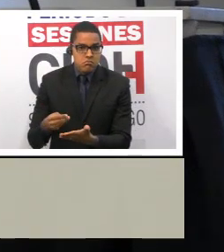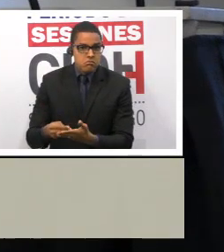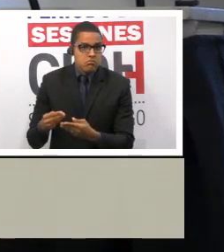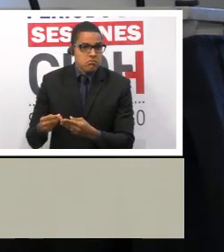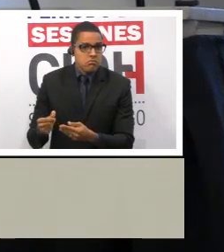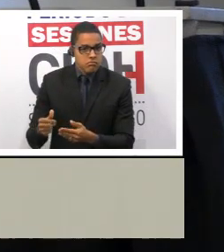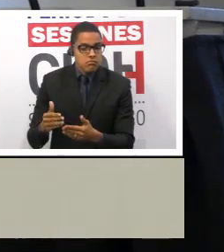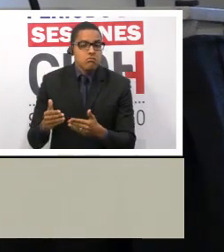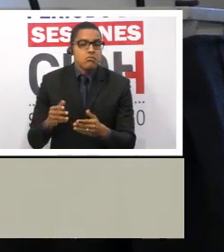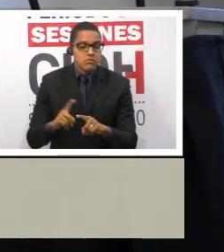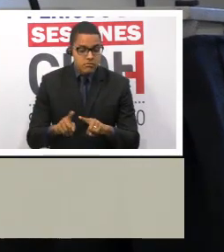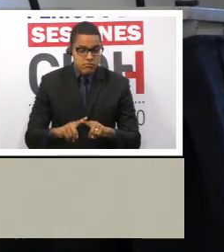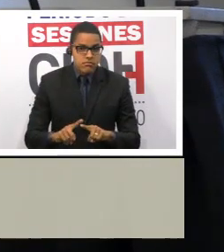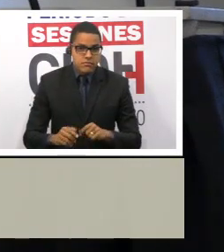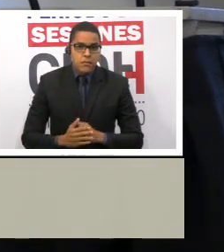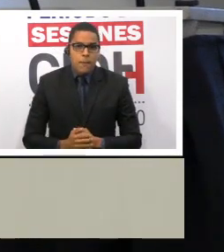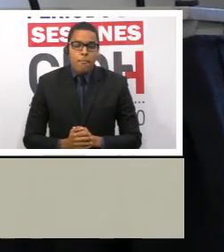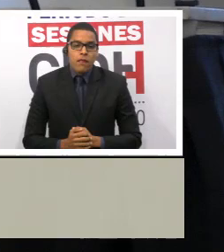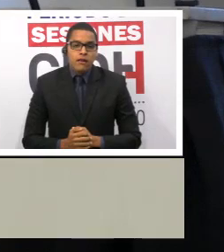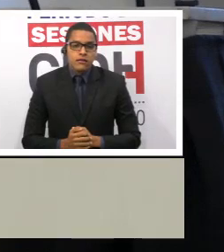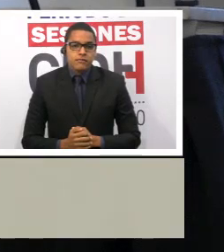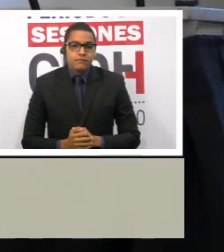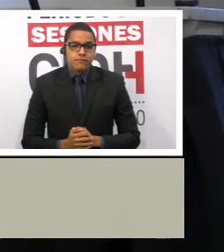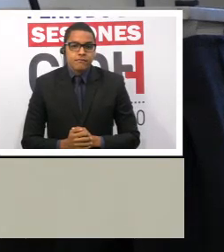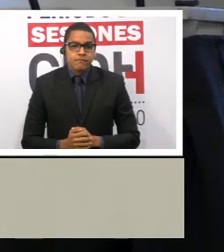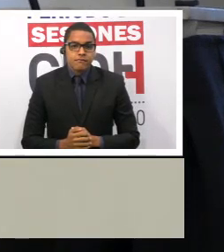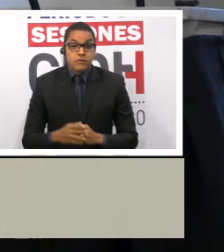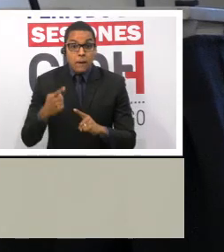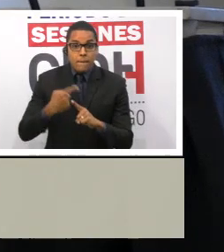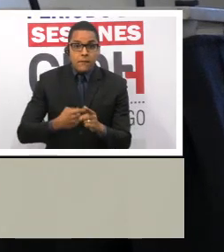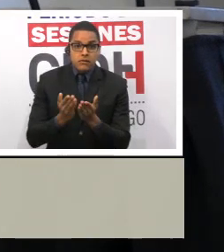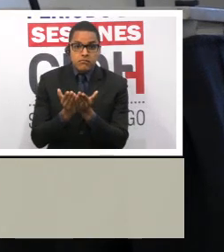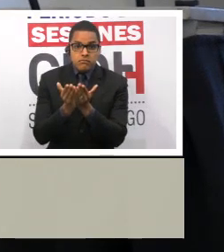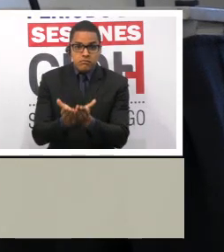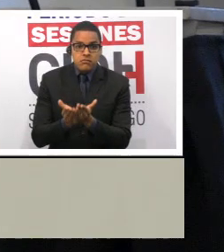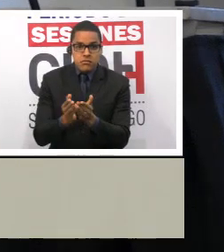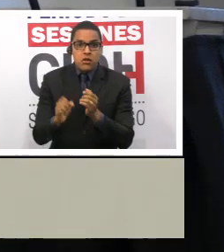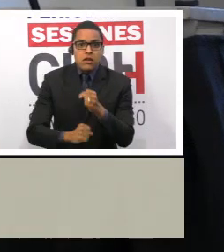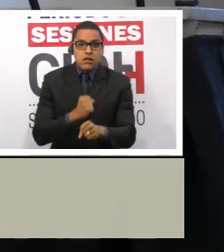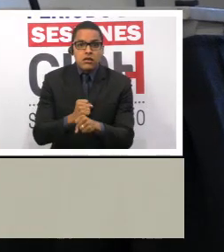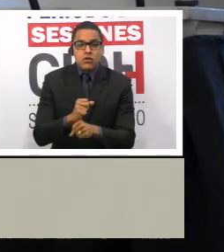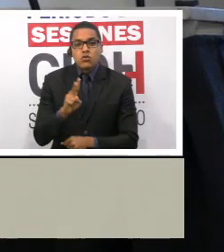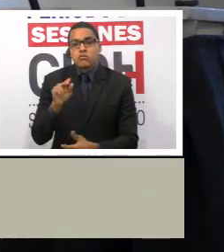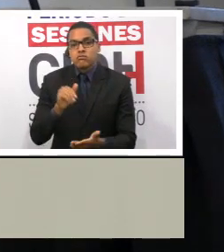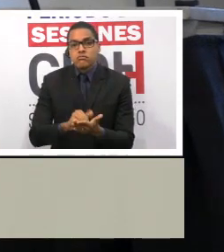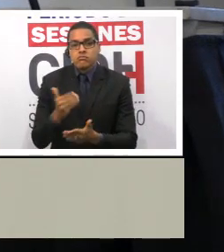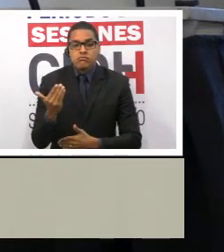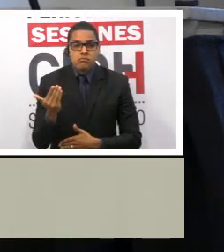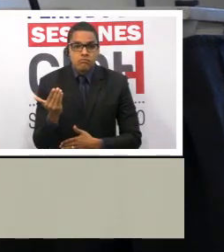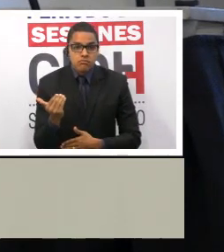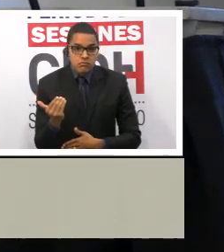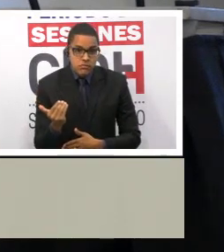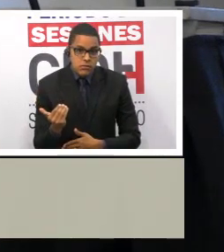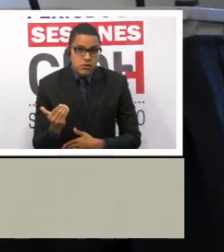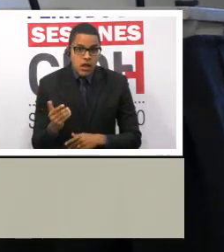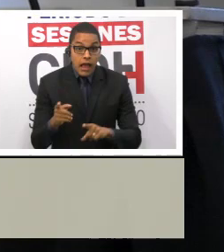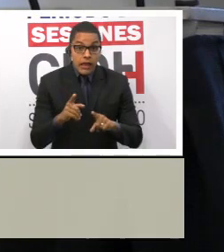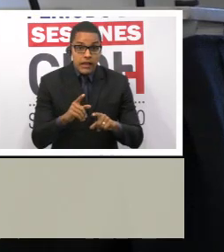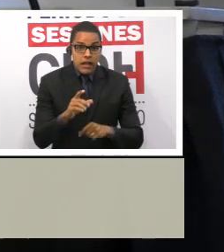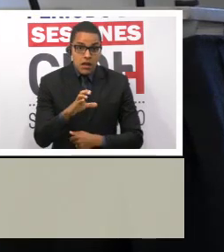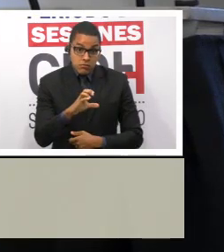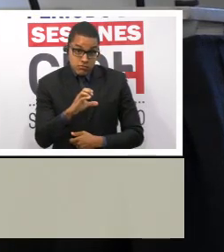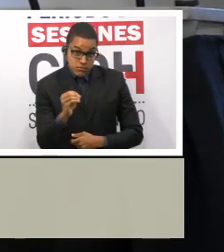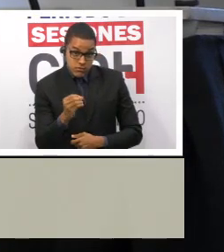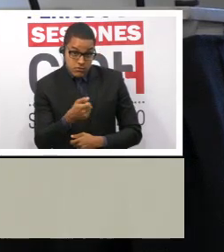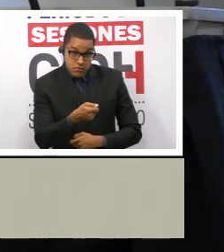y culturales en octubre de 2015 en el marco de 156 período de sesiones de la comisión varias de las organizaciones aquí